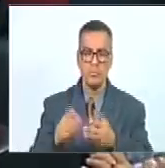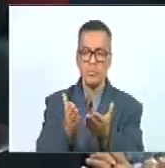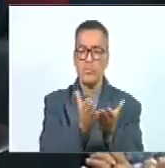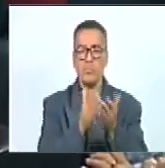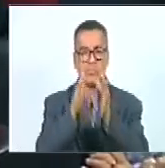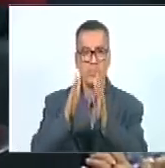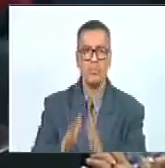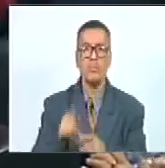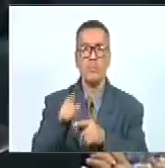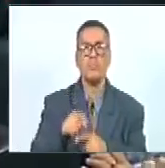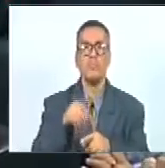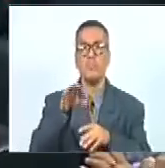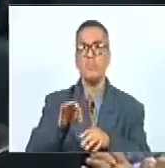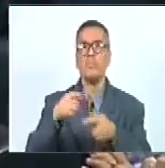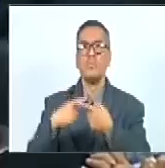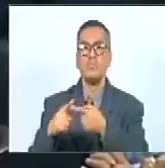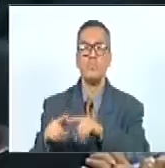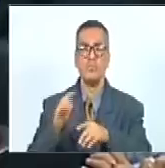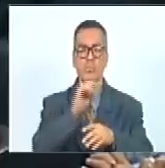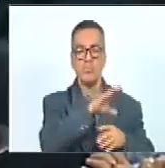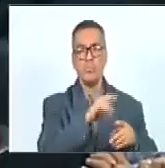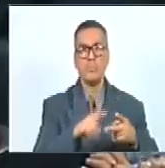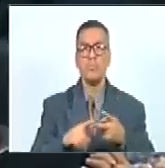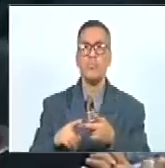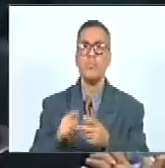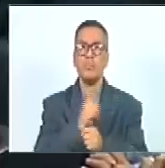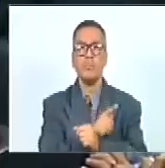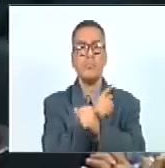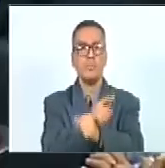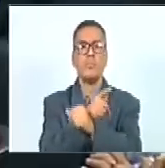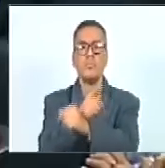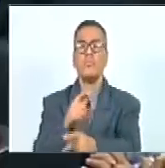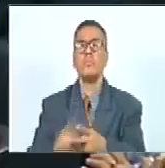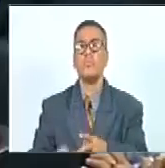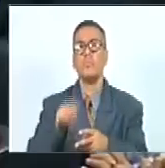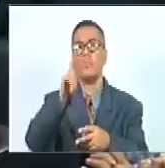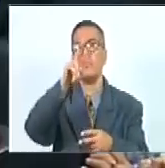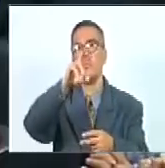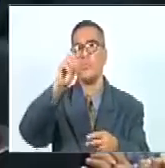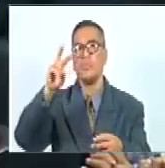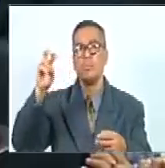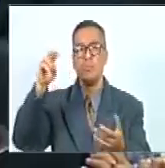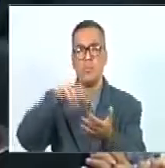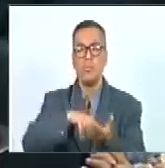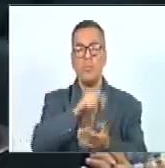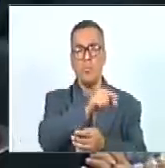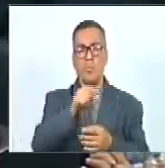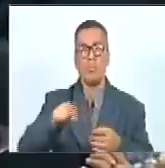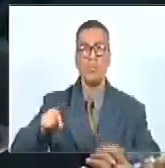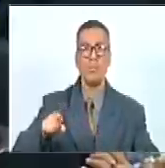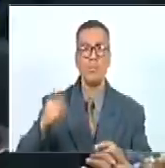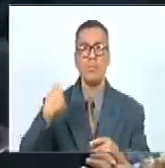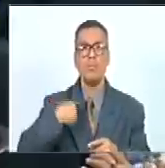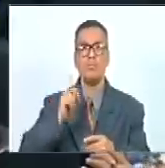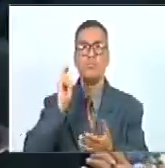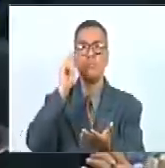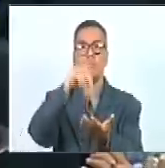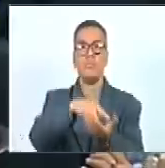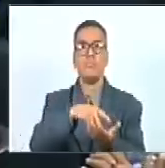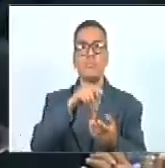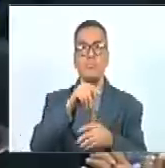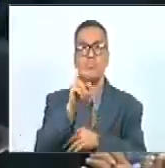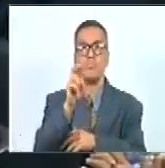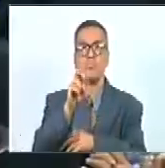estudiantes, egresadas y egresados. Más de 220 mil personas iban a participar el